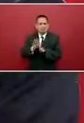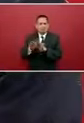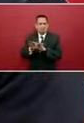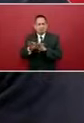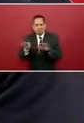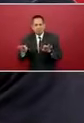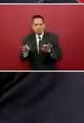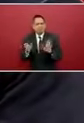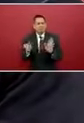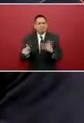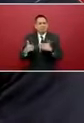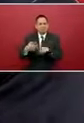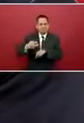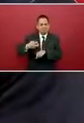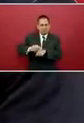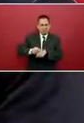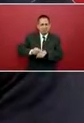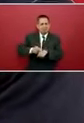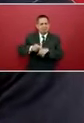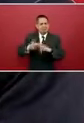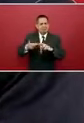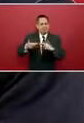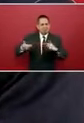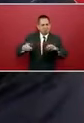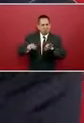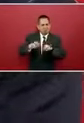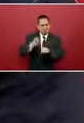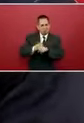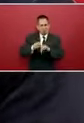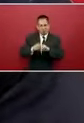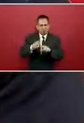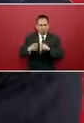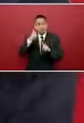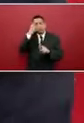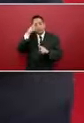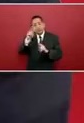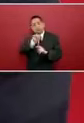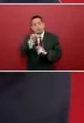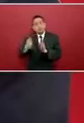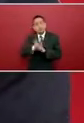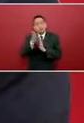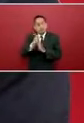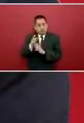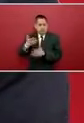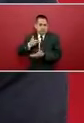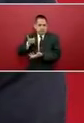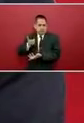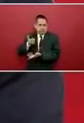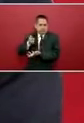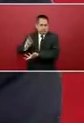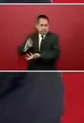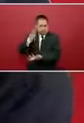recibía bloc, varilla, materiales de construcción, tenían presupuesto.